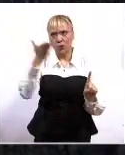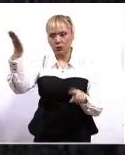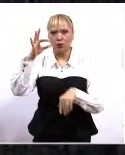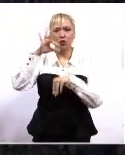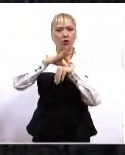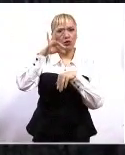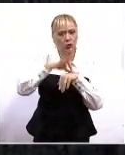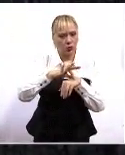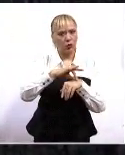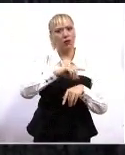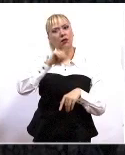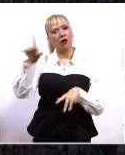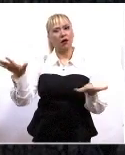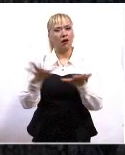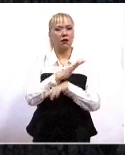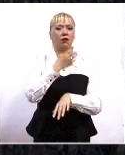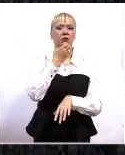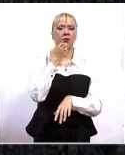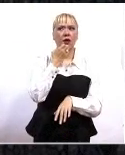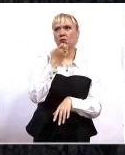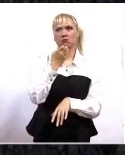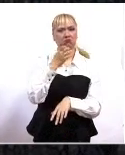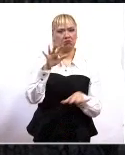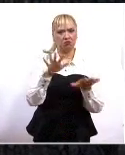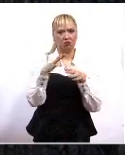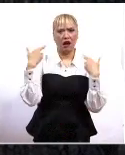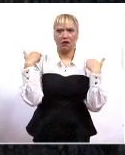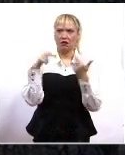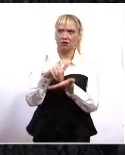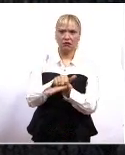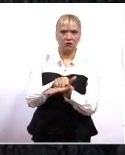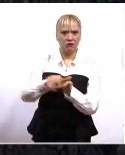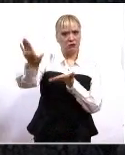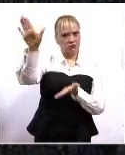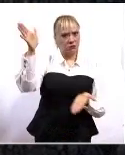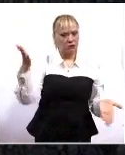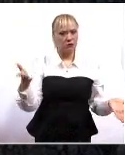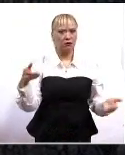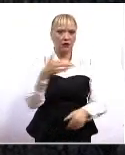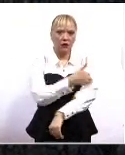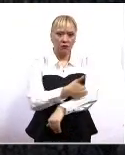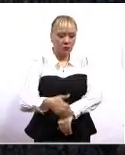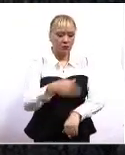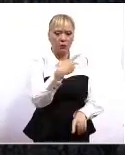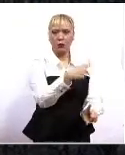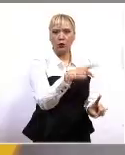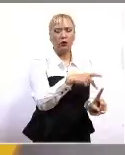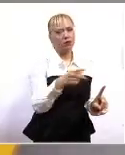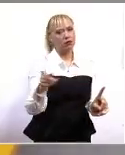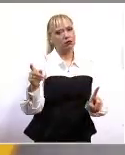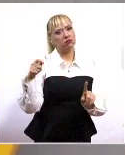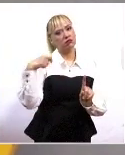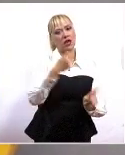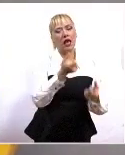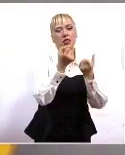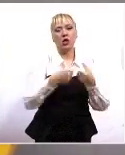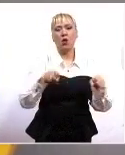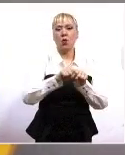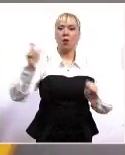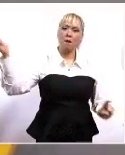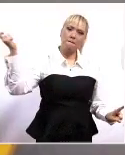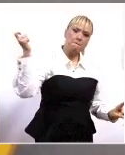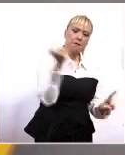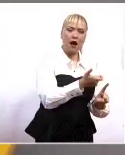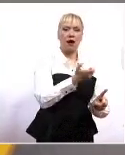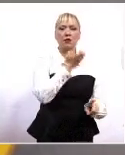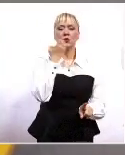niña afectada. También deberán brindar asesoría a la familia de la víctima para acceder a los beneficios de la póliza de seguro institucional